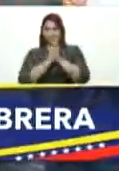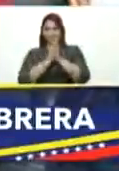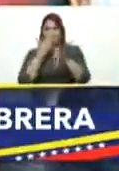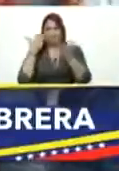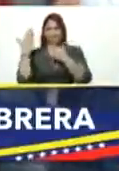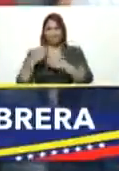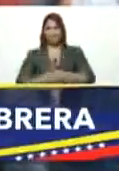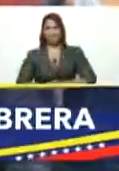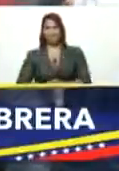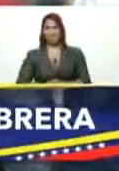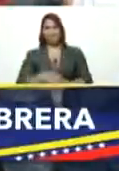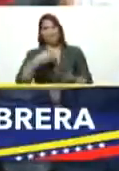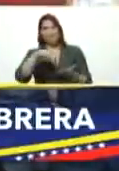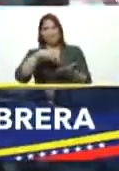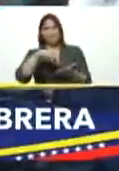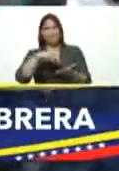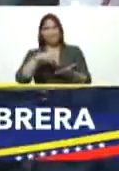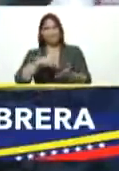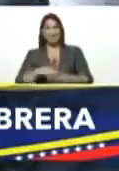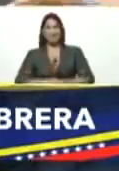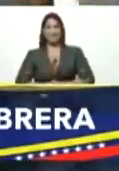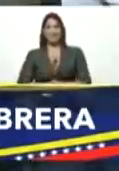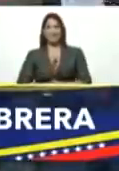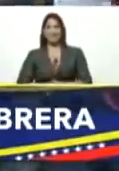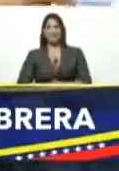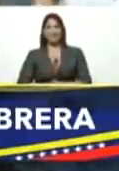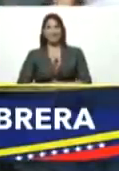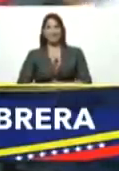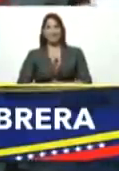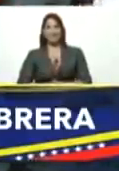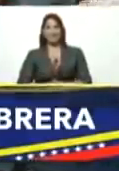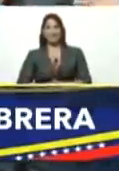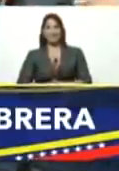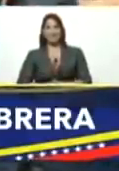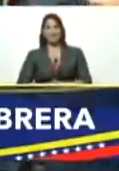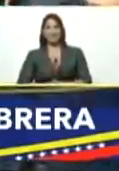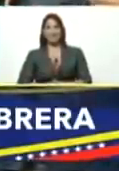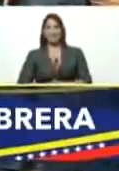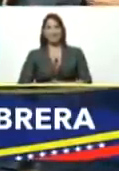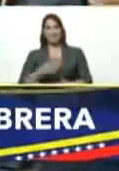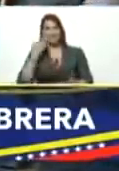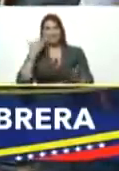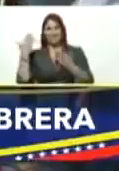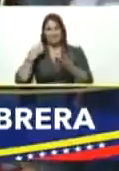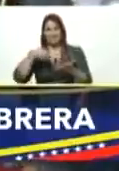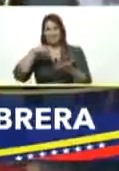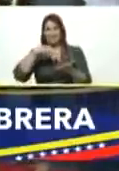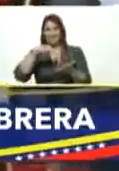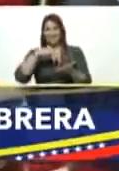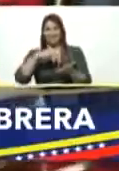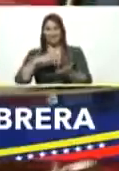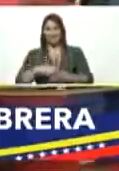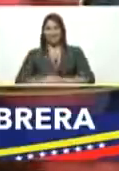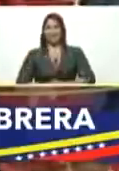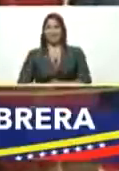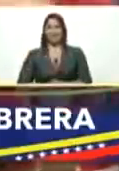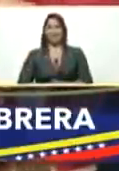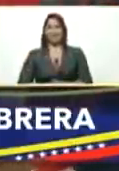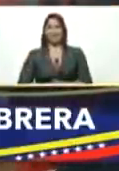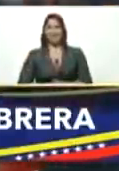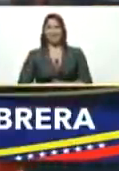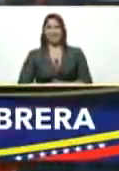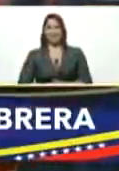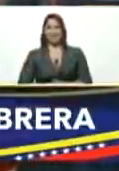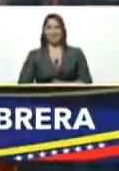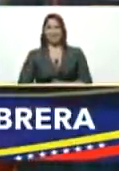taca taca taca taca taca taca taca taca taca taca taca taca ta ta ta ta